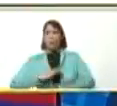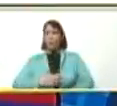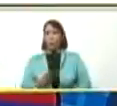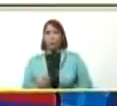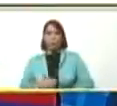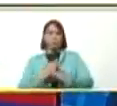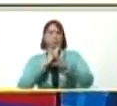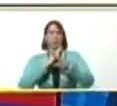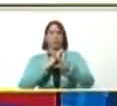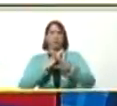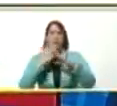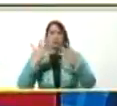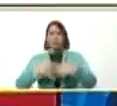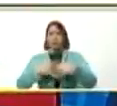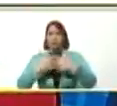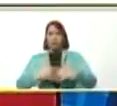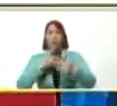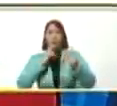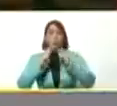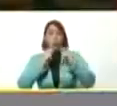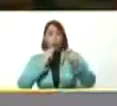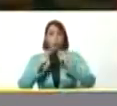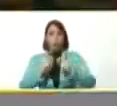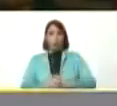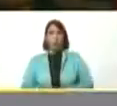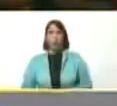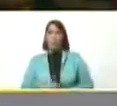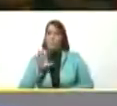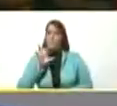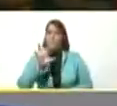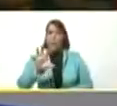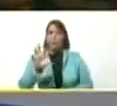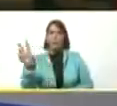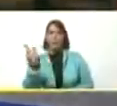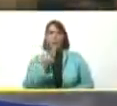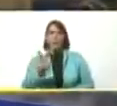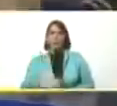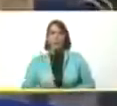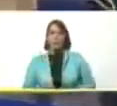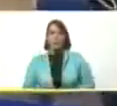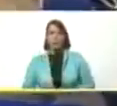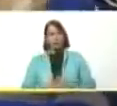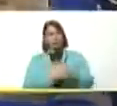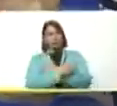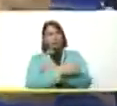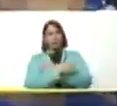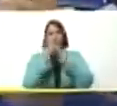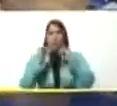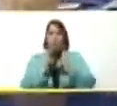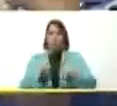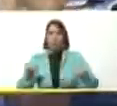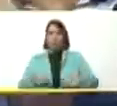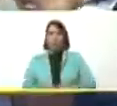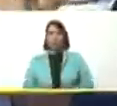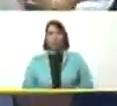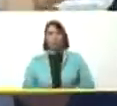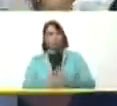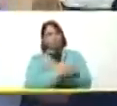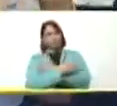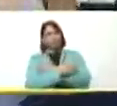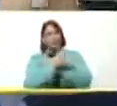detener el motor turístico de la patria venezolana. ¡Felicidades!